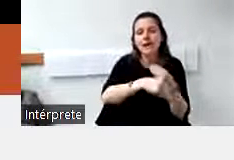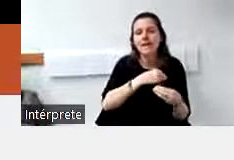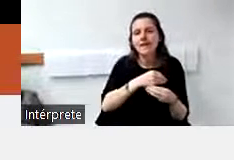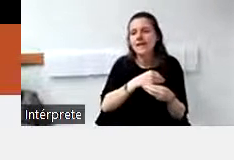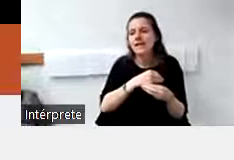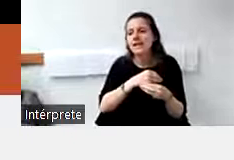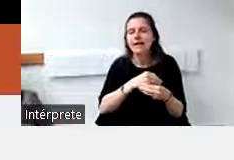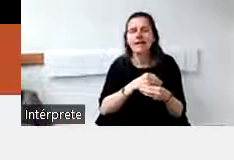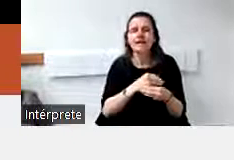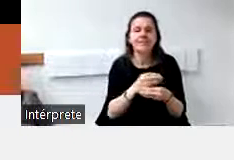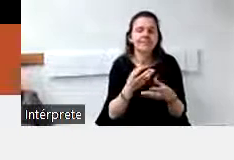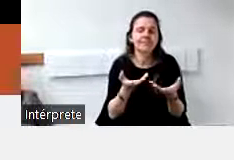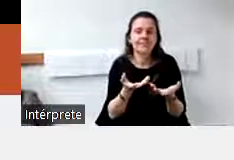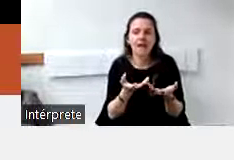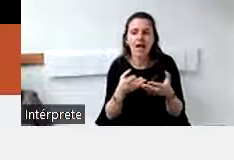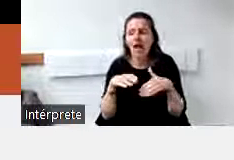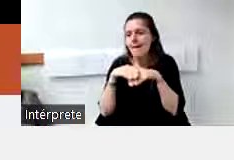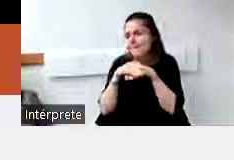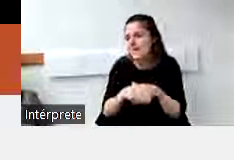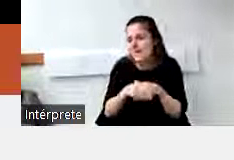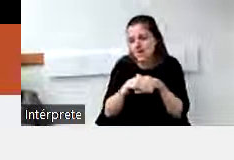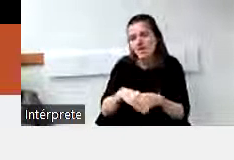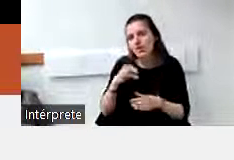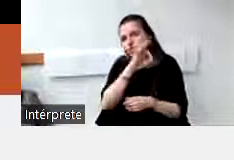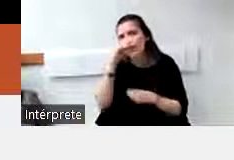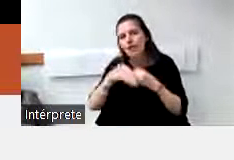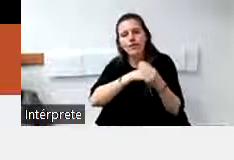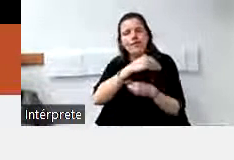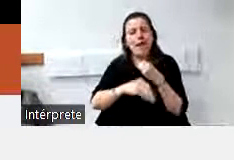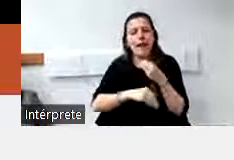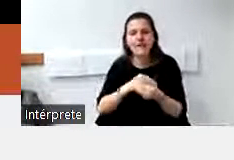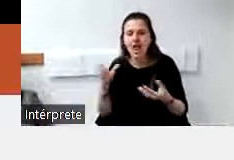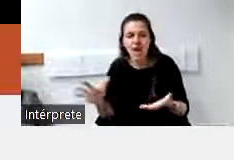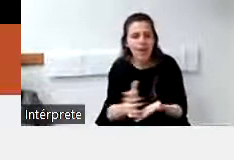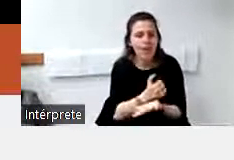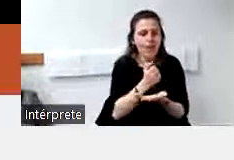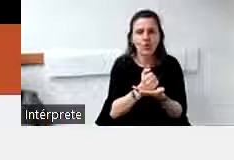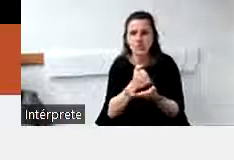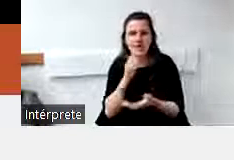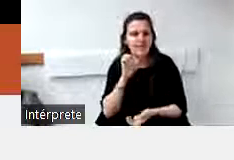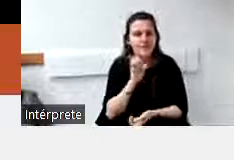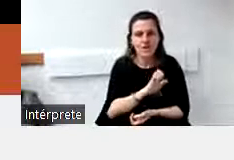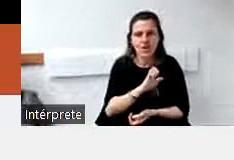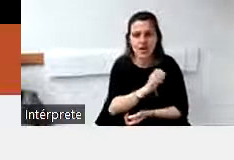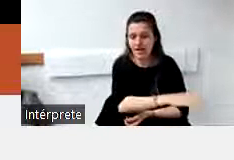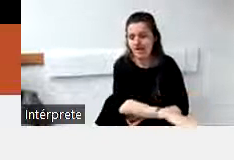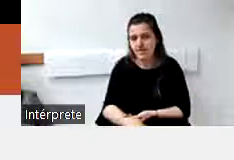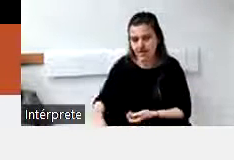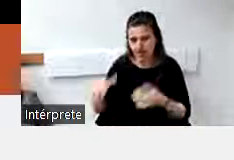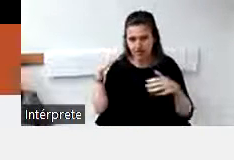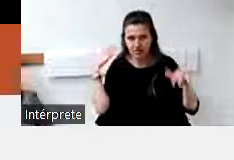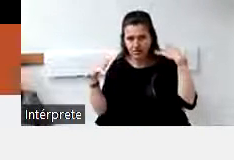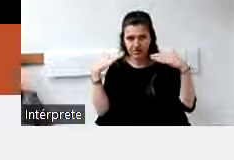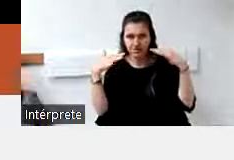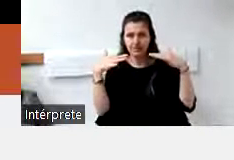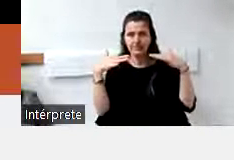parientes, son los amigos de los parientes que abusan de niños, niñas y adolescentes,